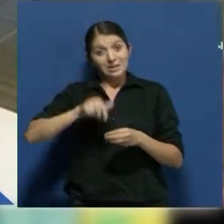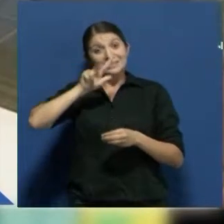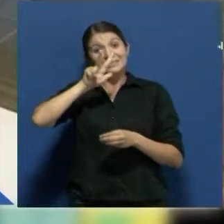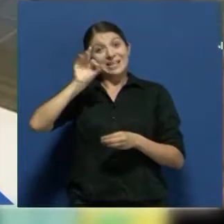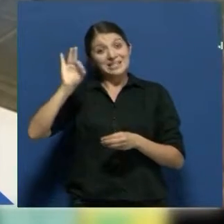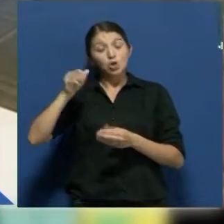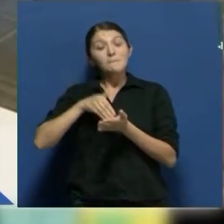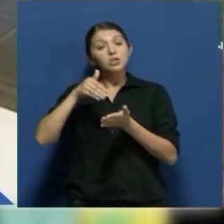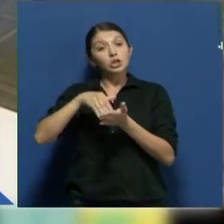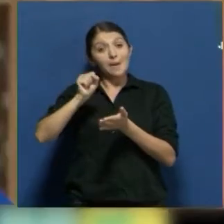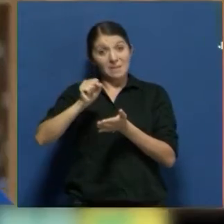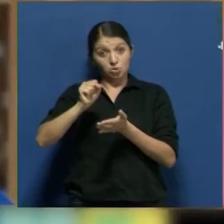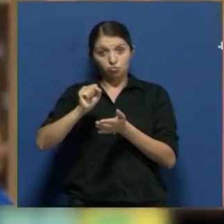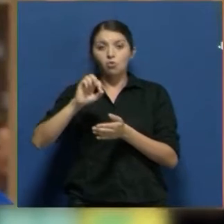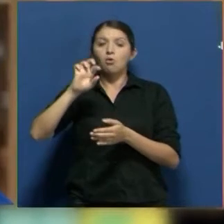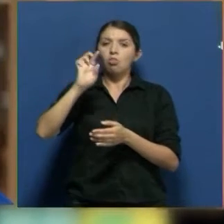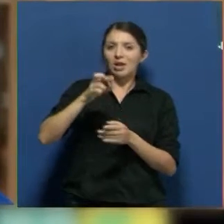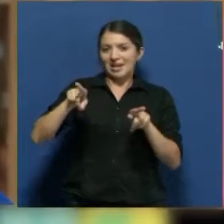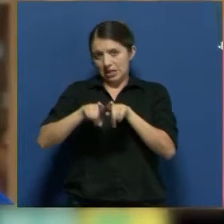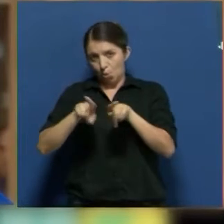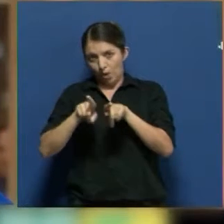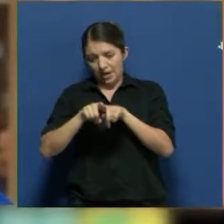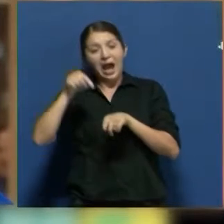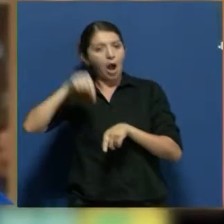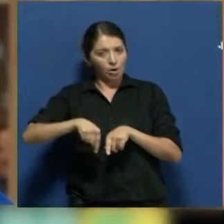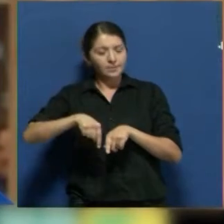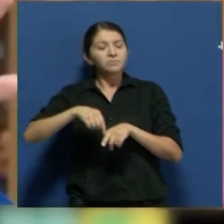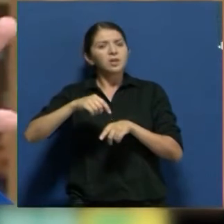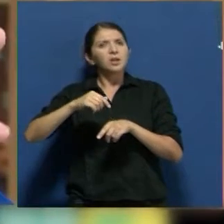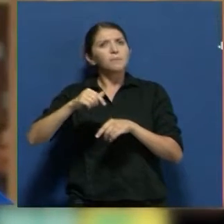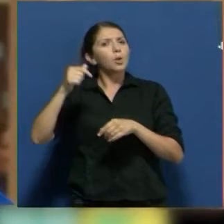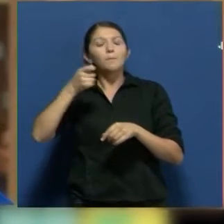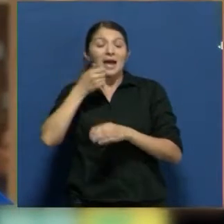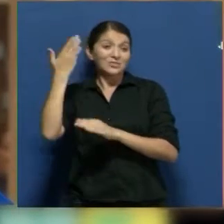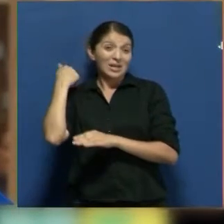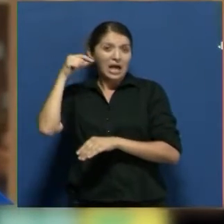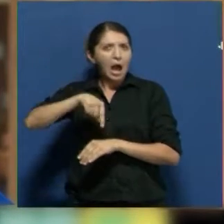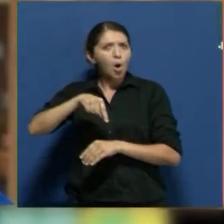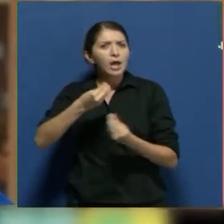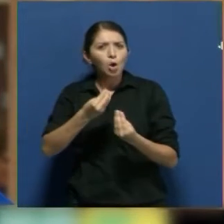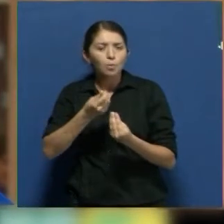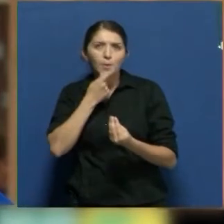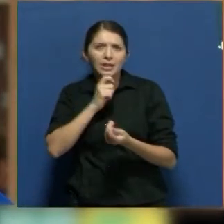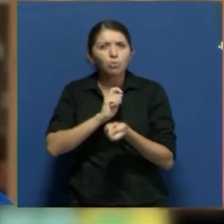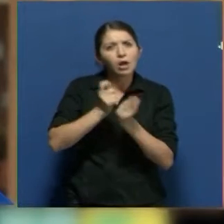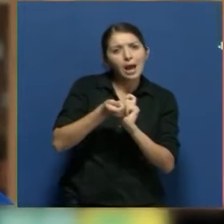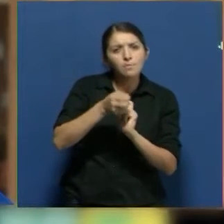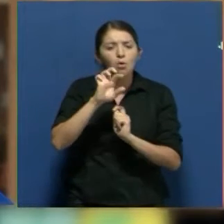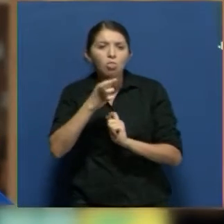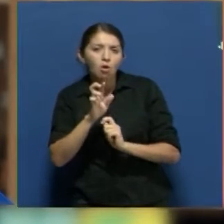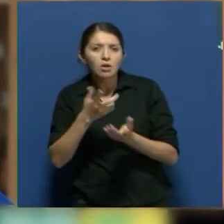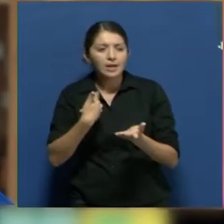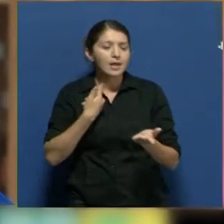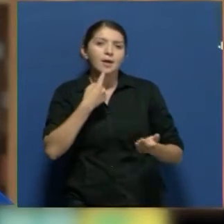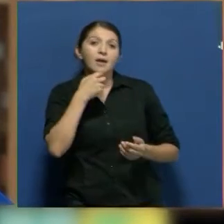pesos dólares del año 2001. ¿Cuánto sería eso hoy en la práctica si ese mismo dinero lo hubiéramos puesto en dólares o si lo hubiéramos puesto en un